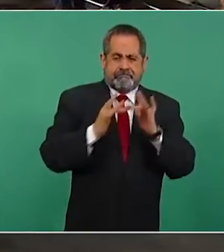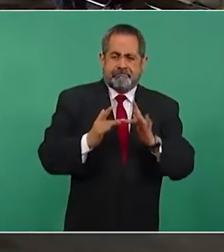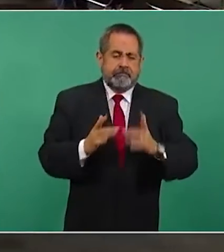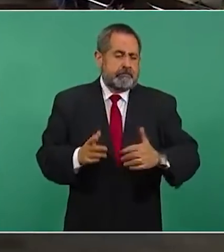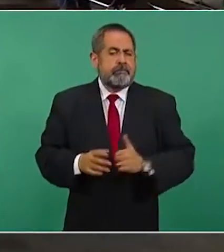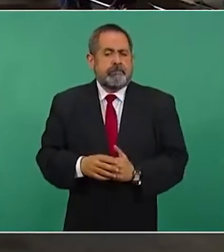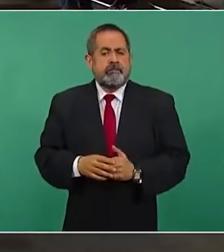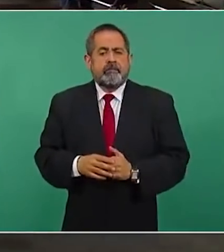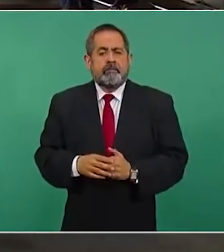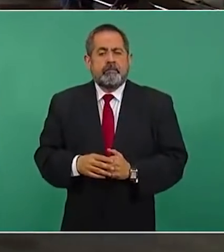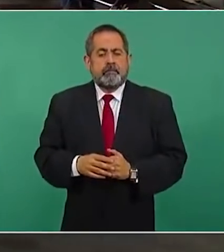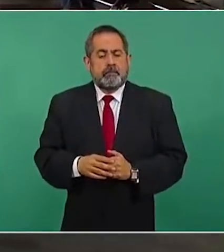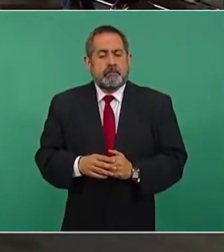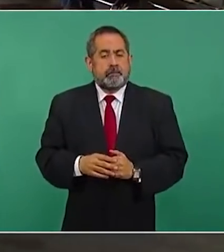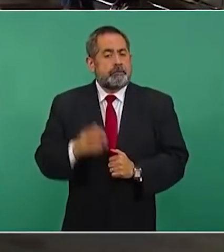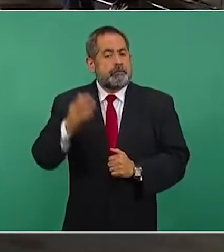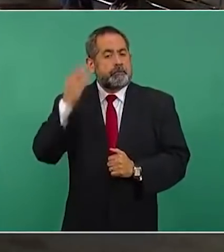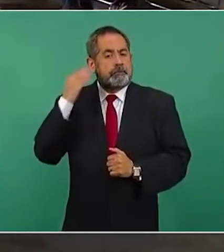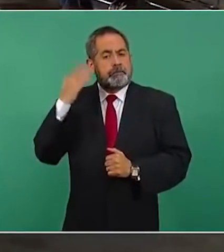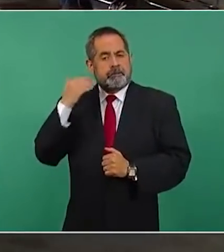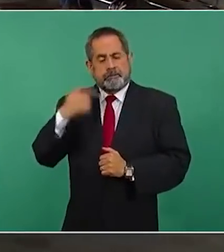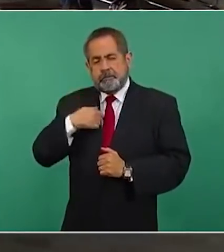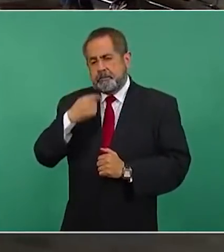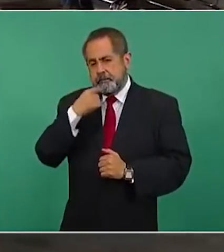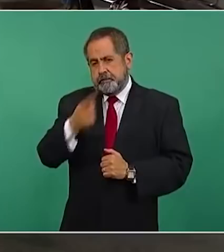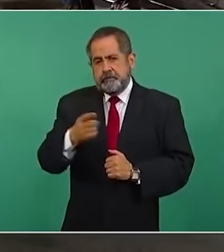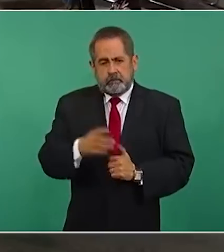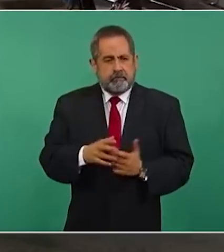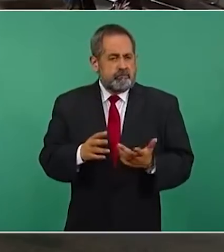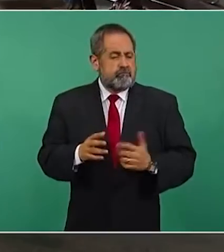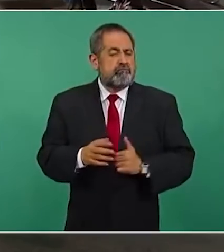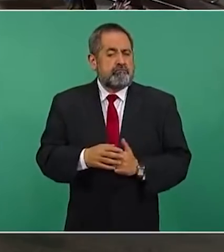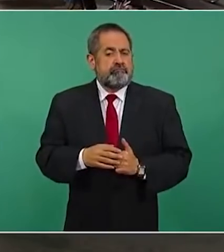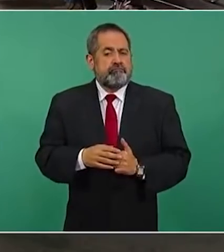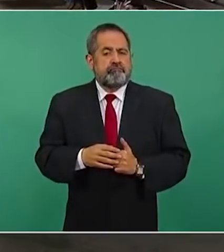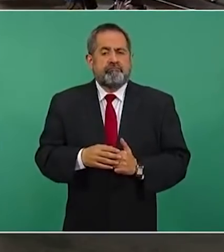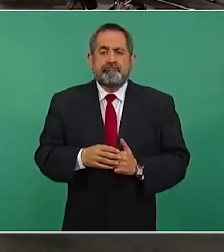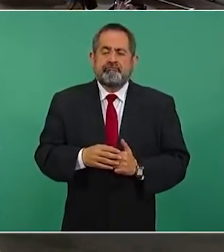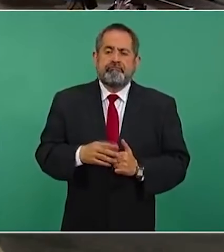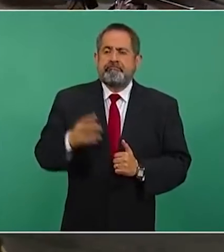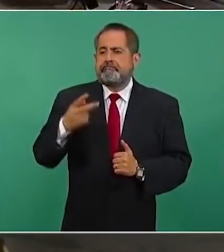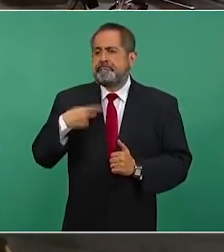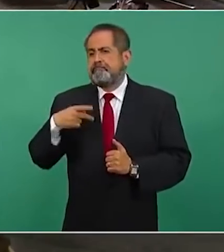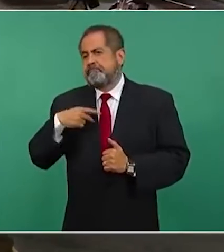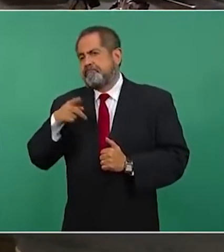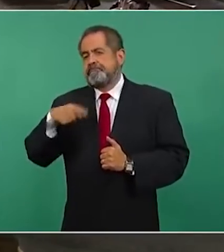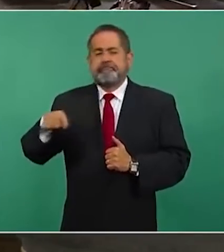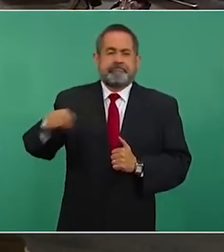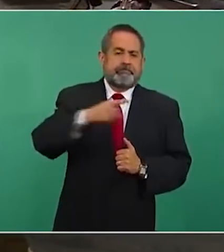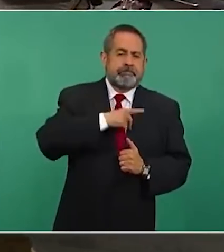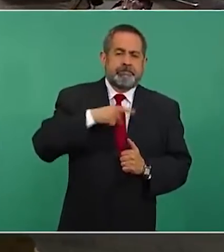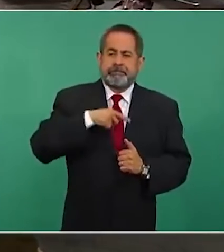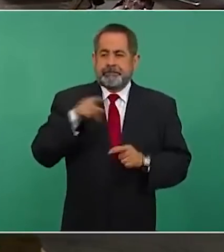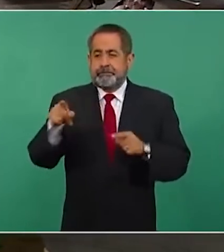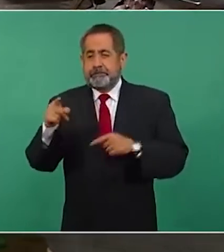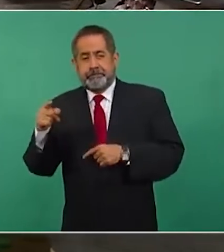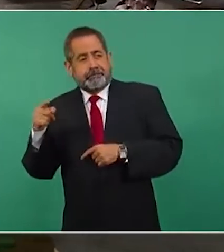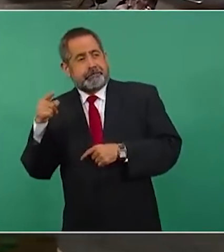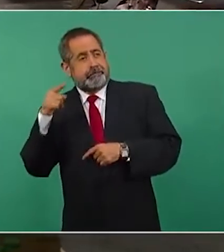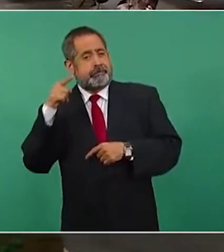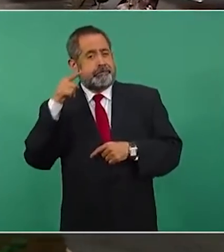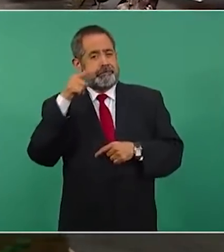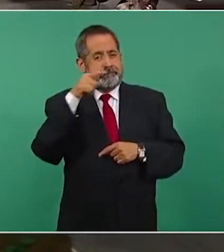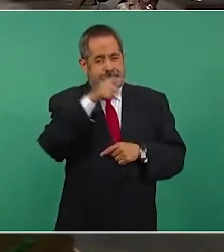antes decía yo de que la gente tenía que ir a las partes